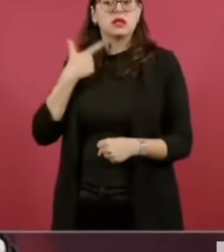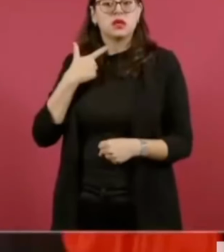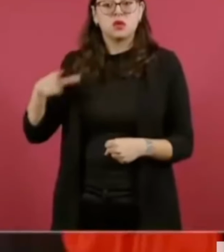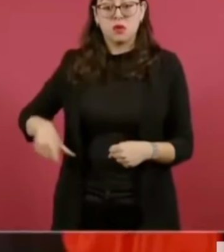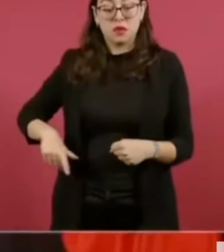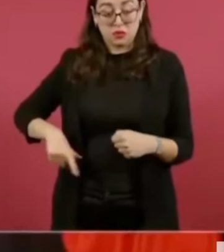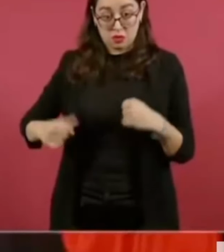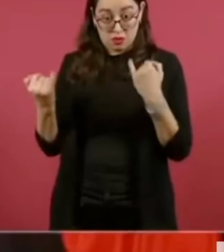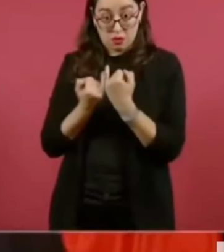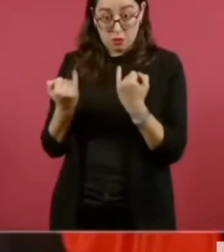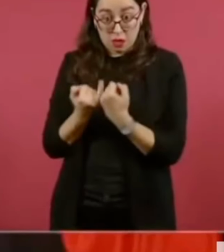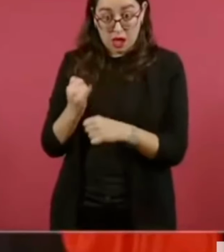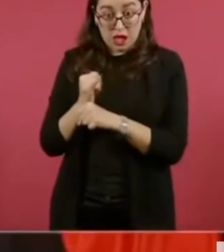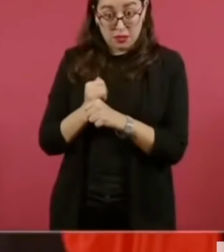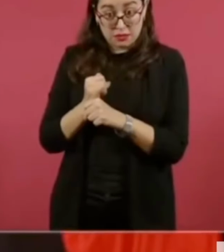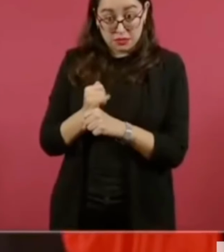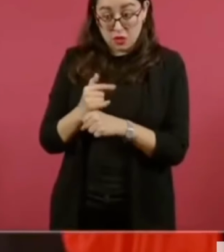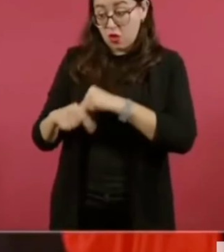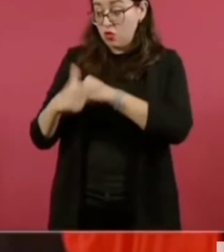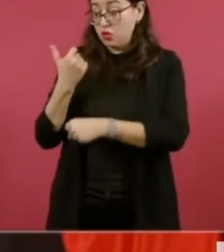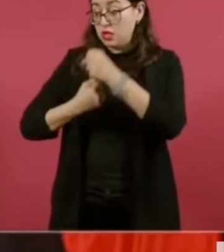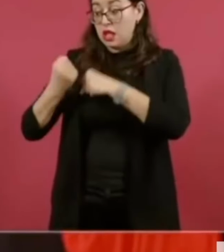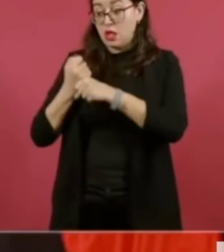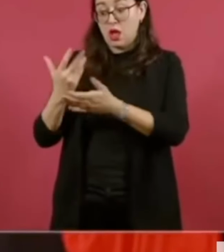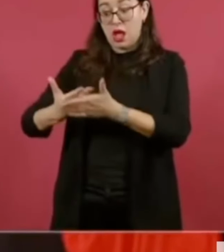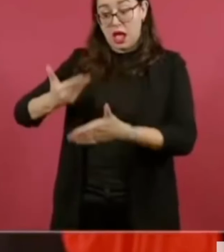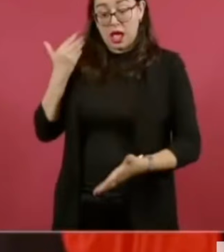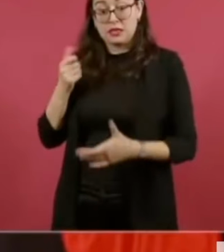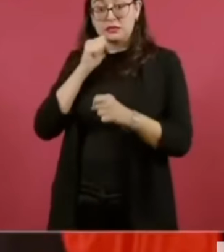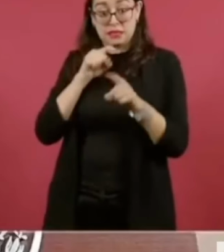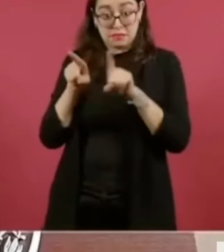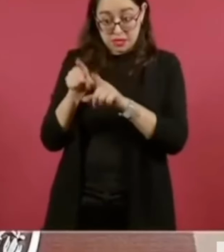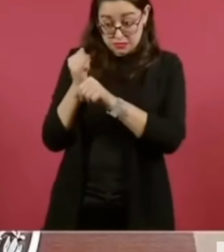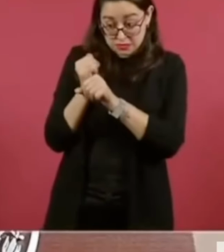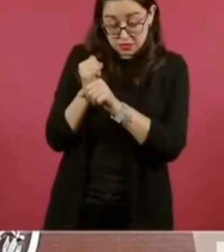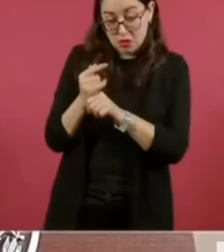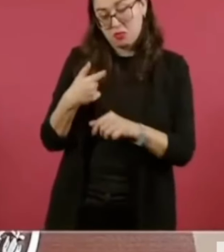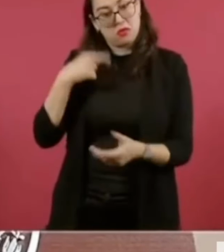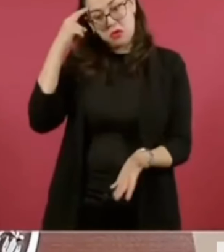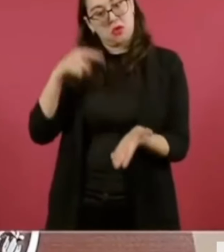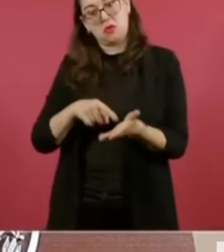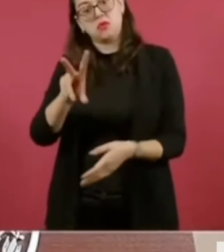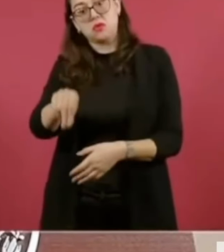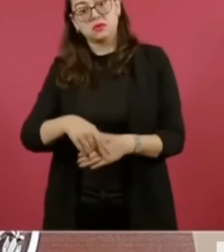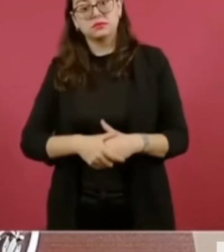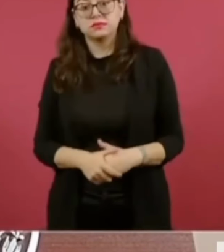hizo lo mismo, o hace 12. Según yo, no.